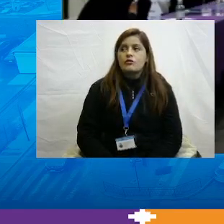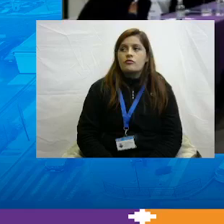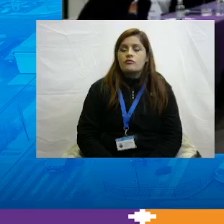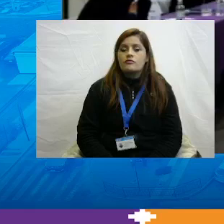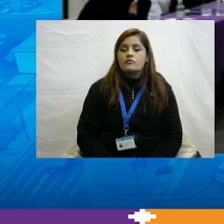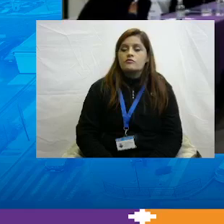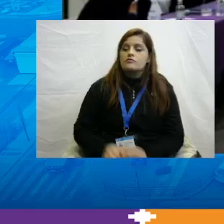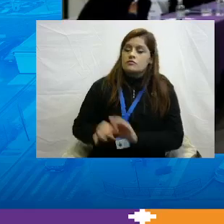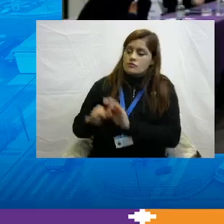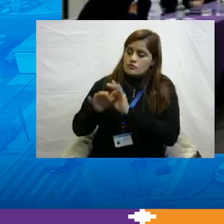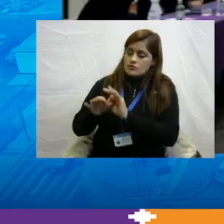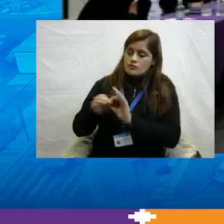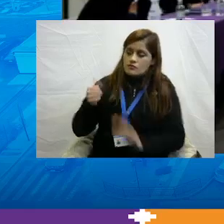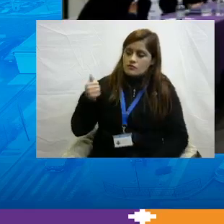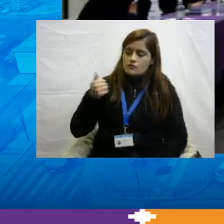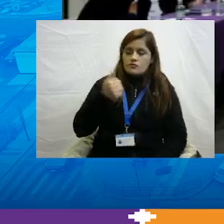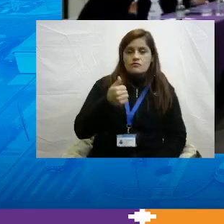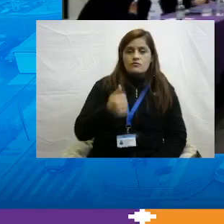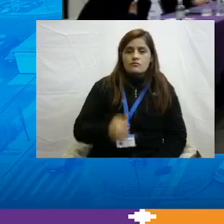Gracias, directora.